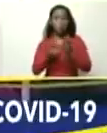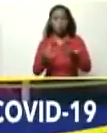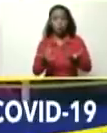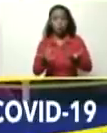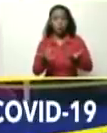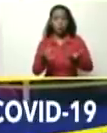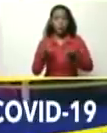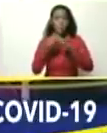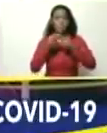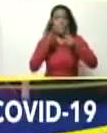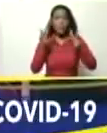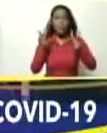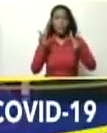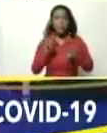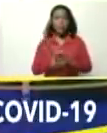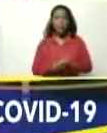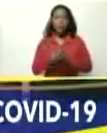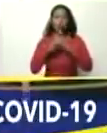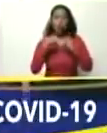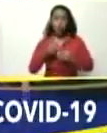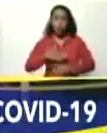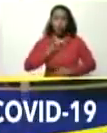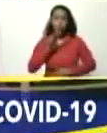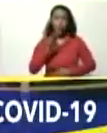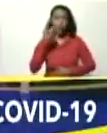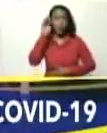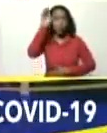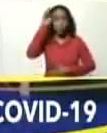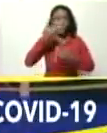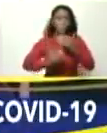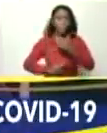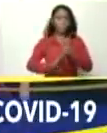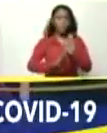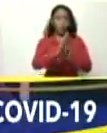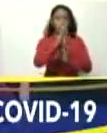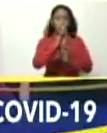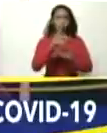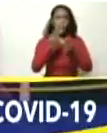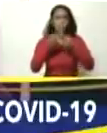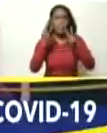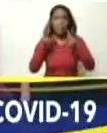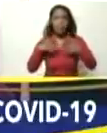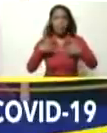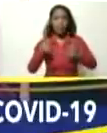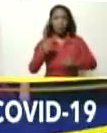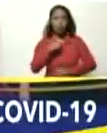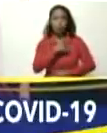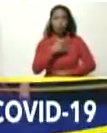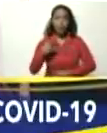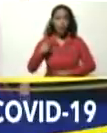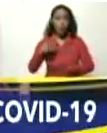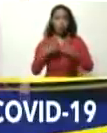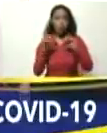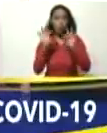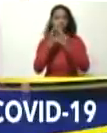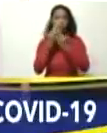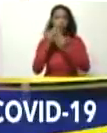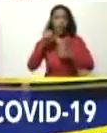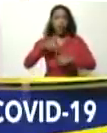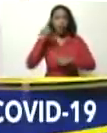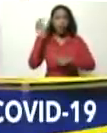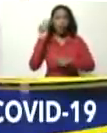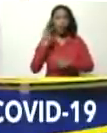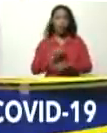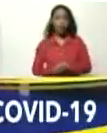con paz, todo se puede. Paz y salud les deseo a toda la familia